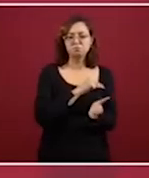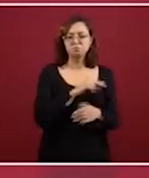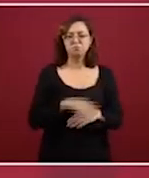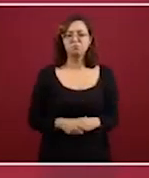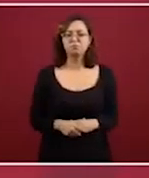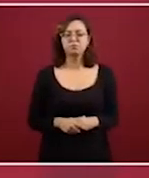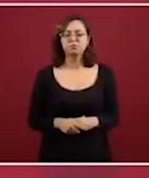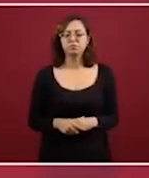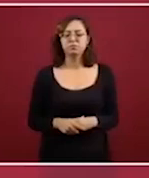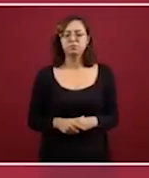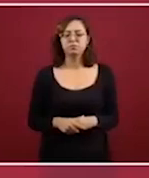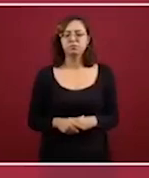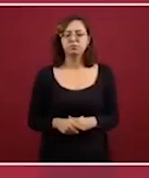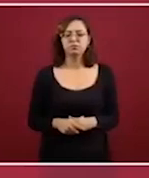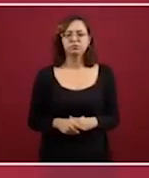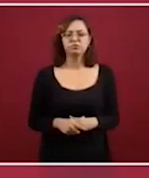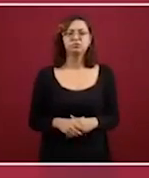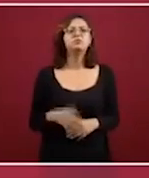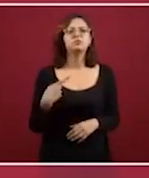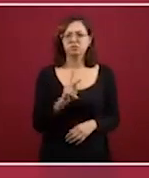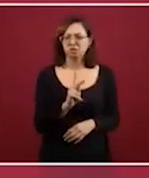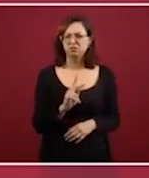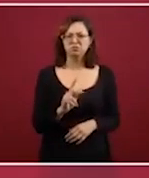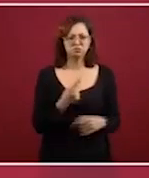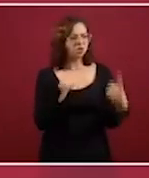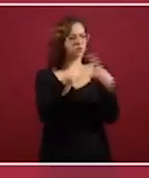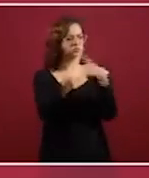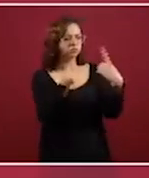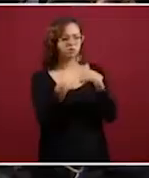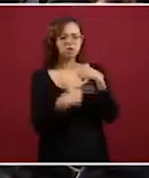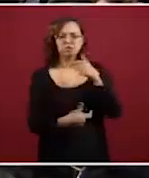pero va avanzándose,